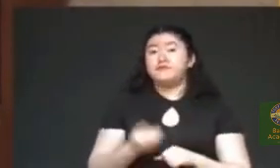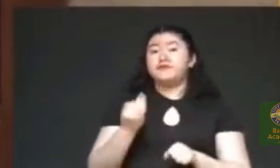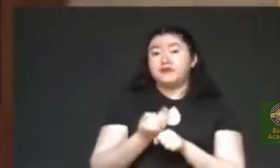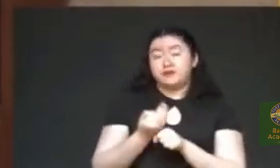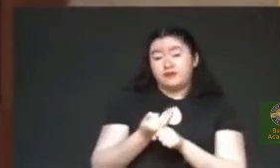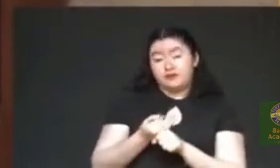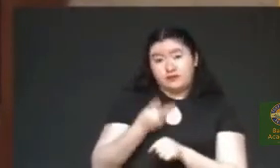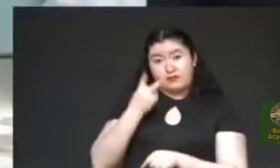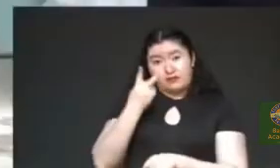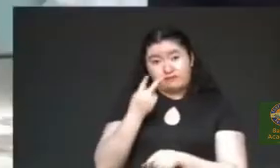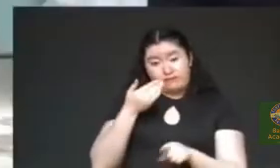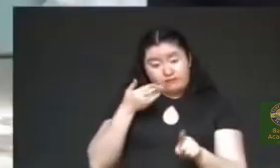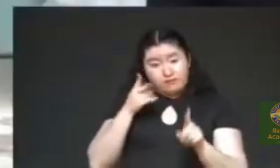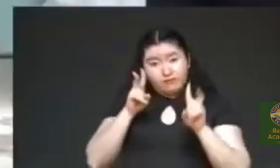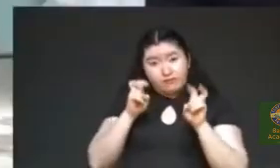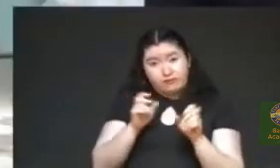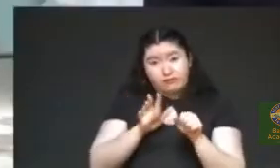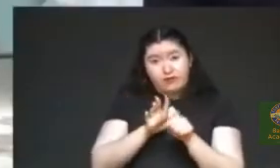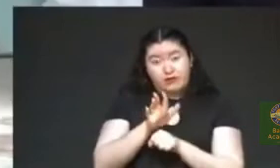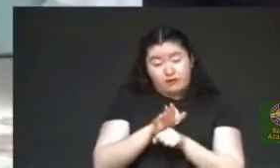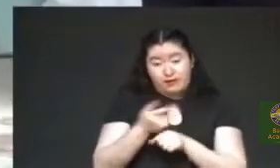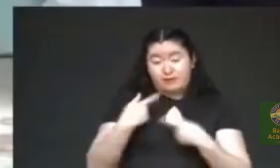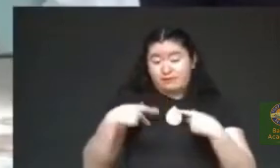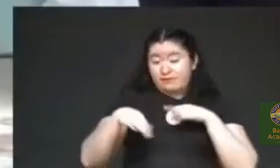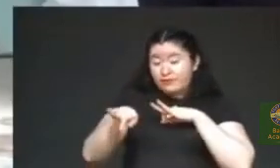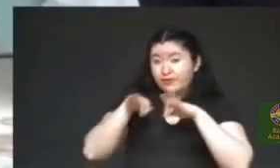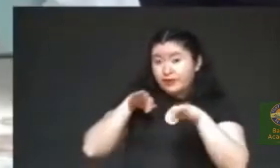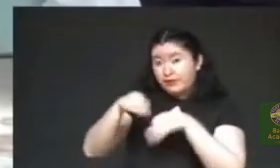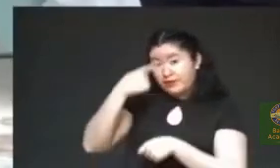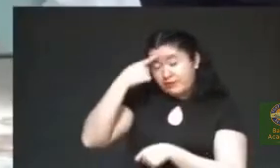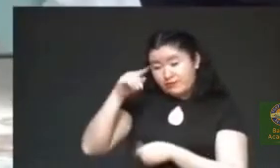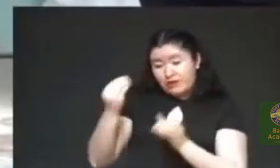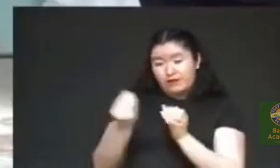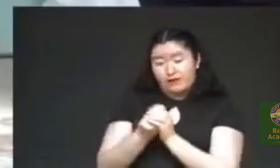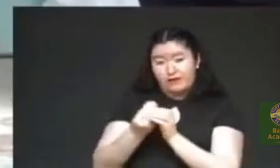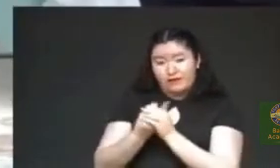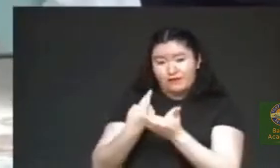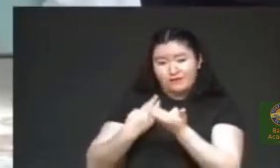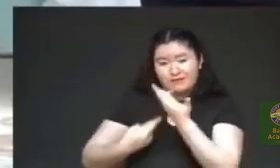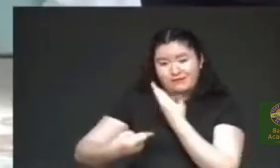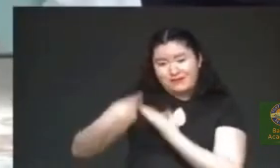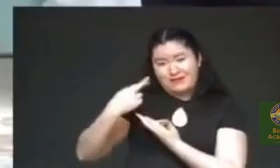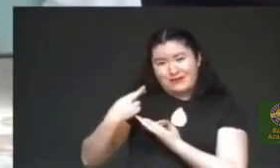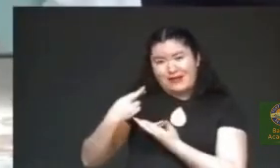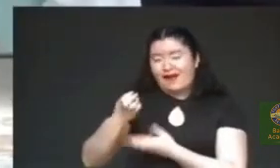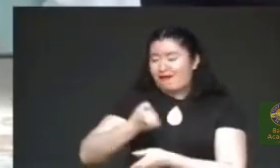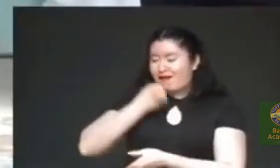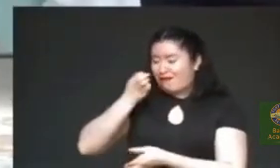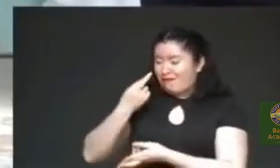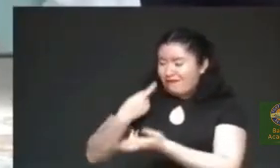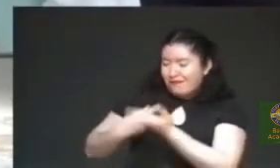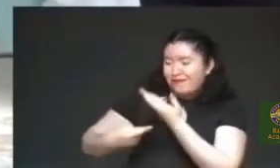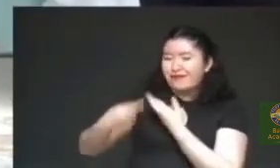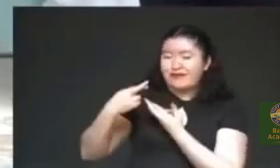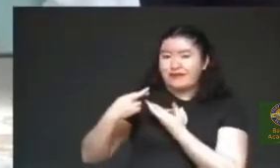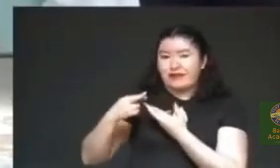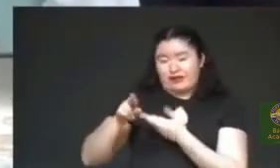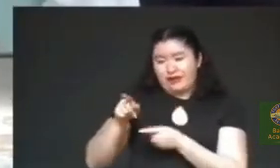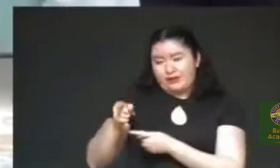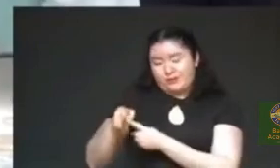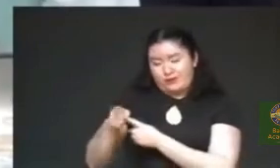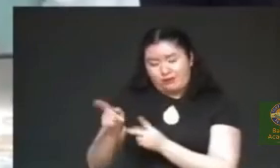que estamos trabajando para reabrir, y pues por el otro lado está el temor. Entonces no queremos abonar ni al temor